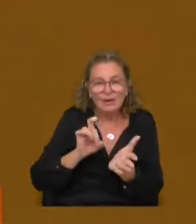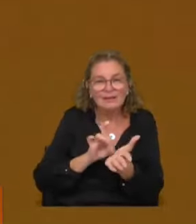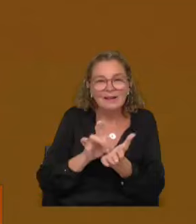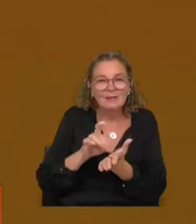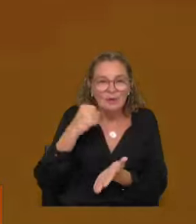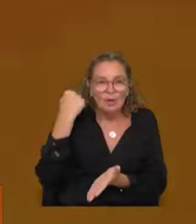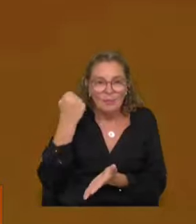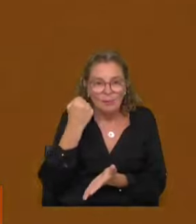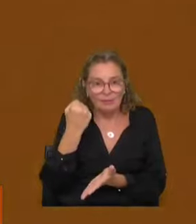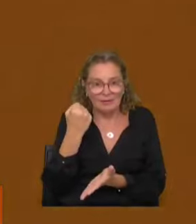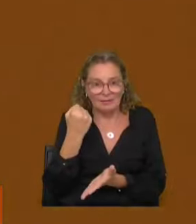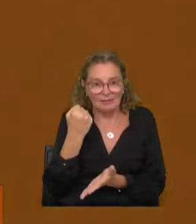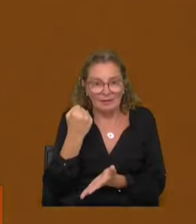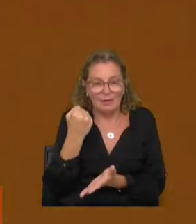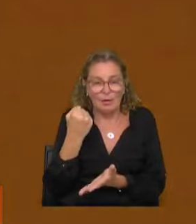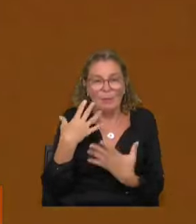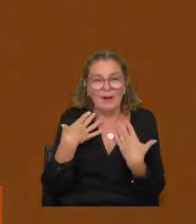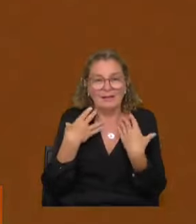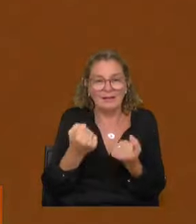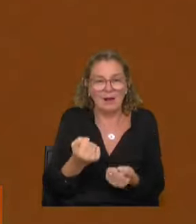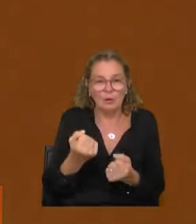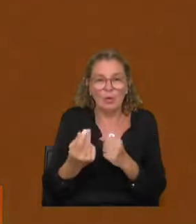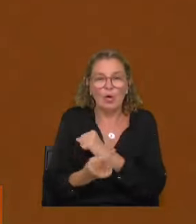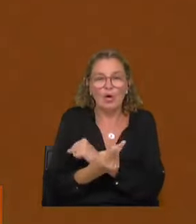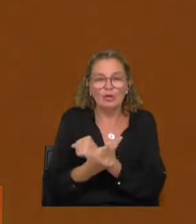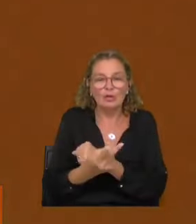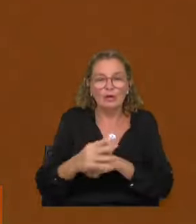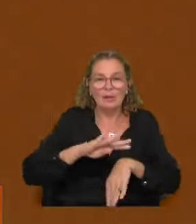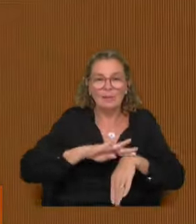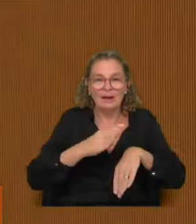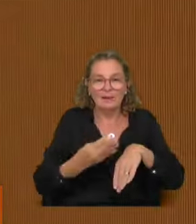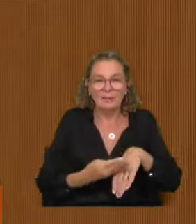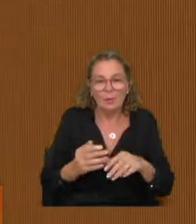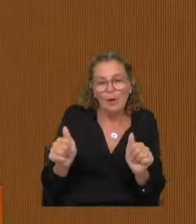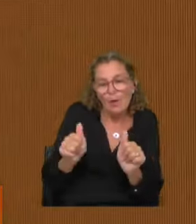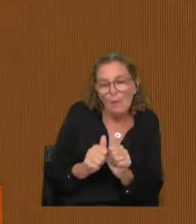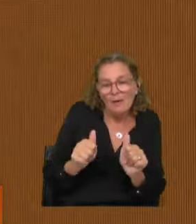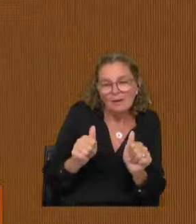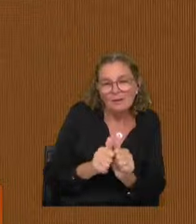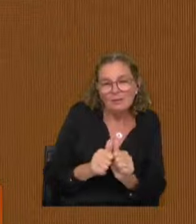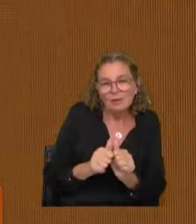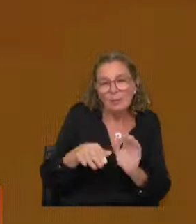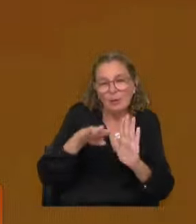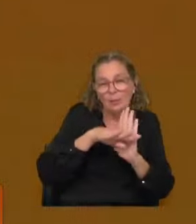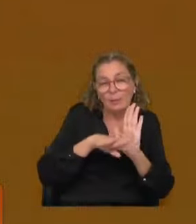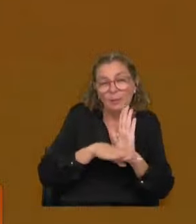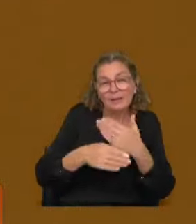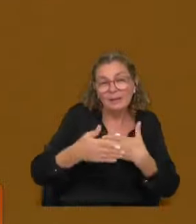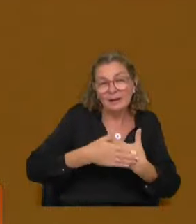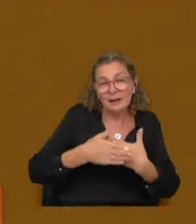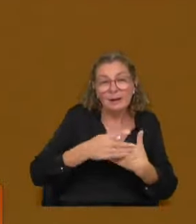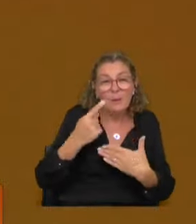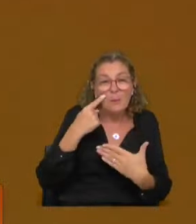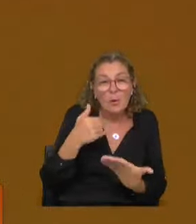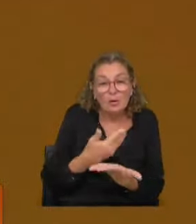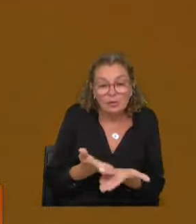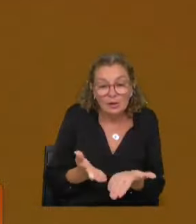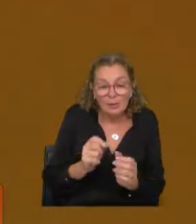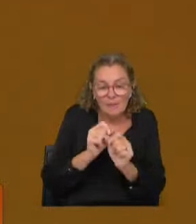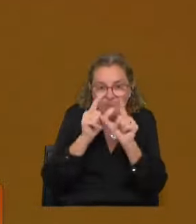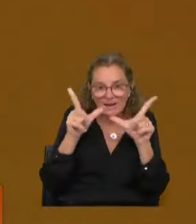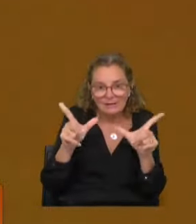esenciales está como las salud como el control del embarazo como el acompañamiento como teníamos los programas de cercanía que mostraron un impacto